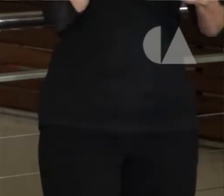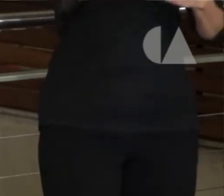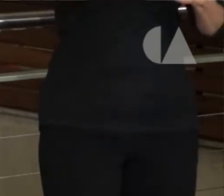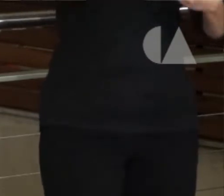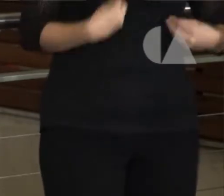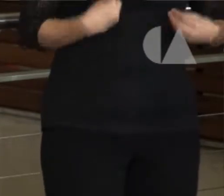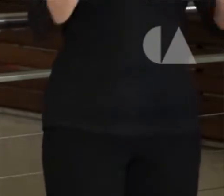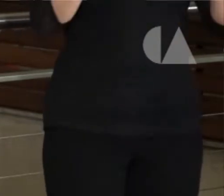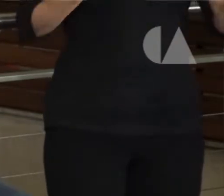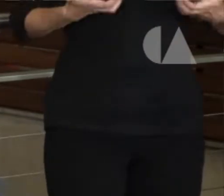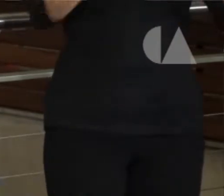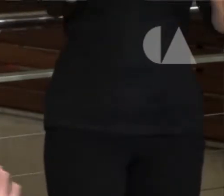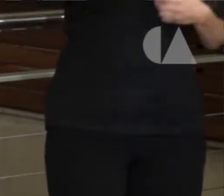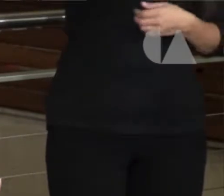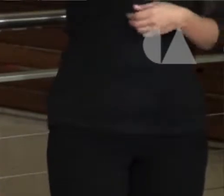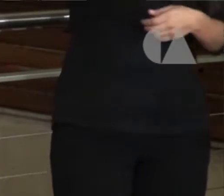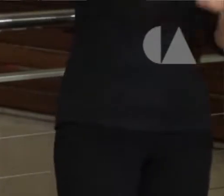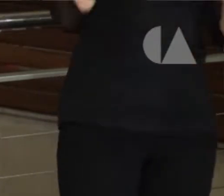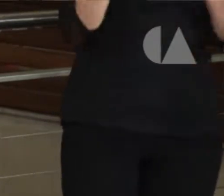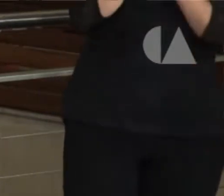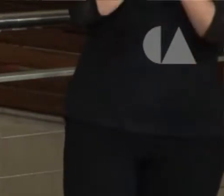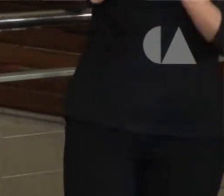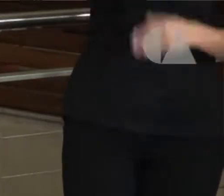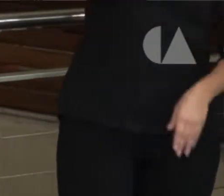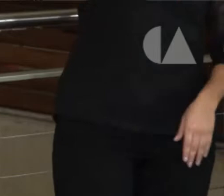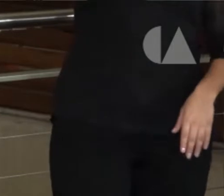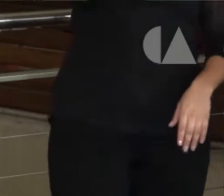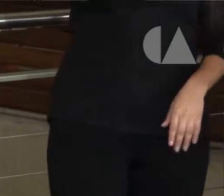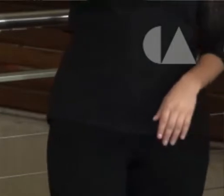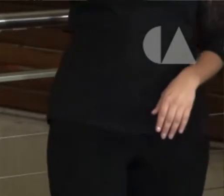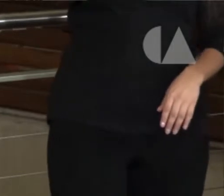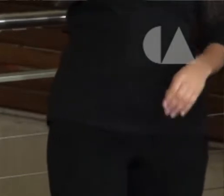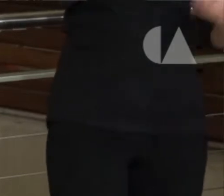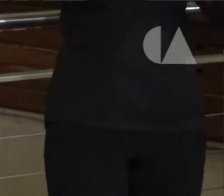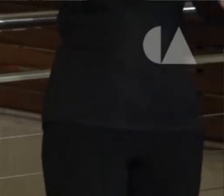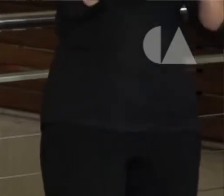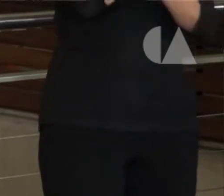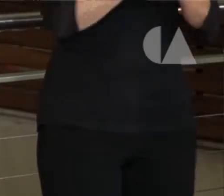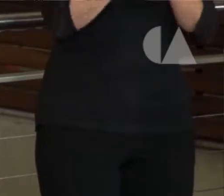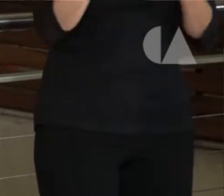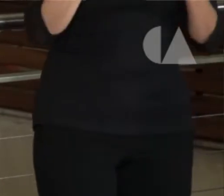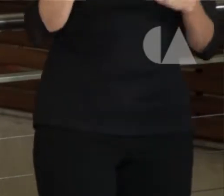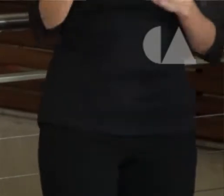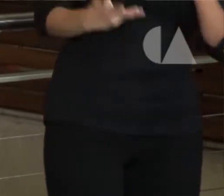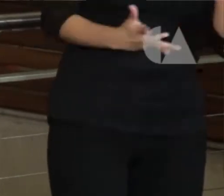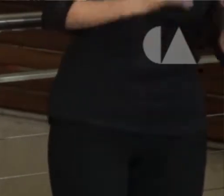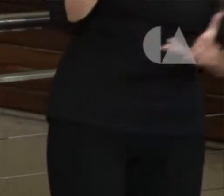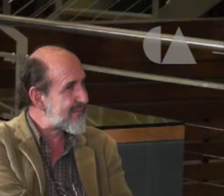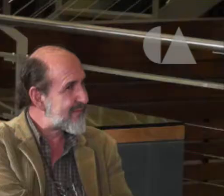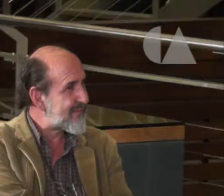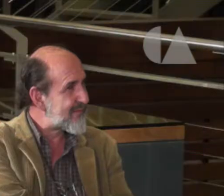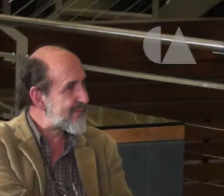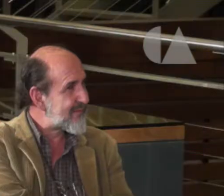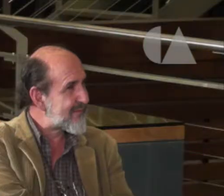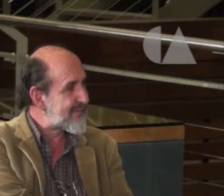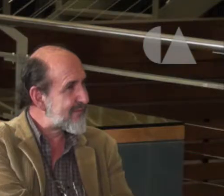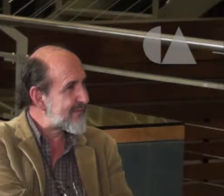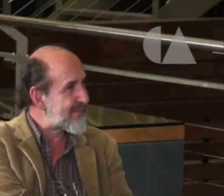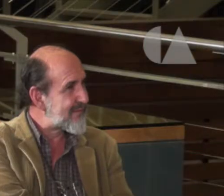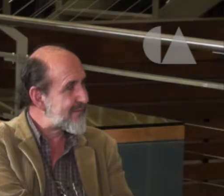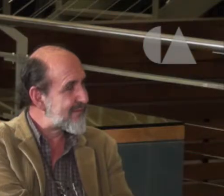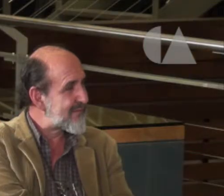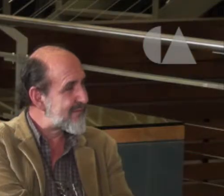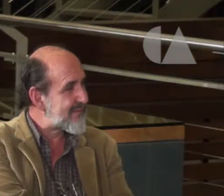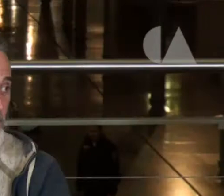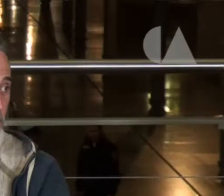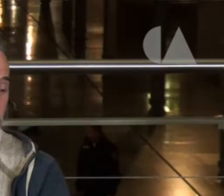la catástrofe empezarían yo no sé yo no sé qué porque tenemos miedo algo que sabemos no es algo que anulamos